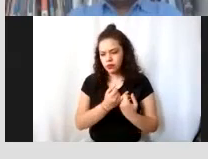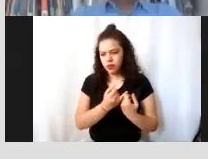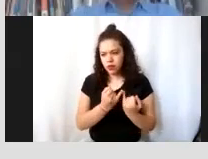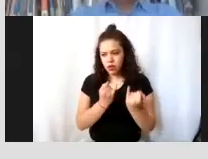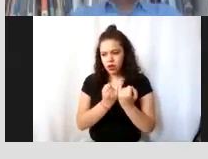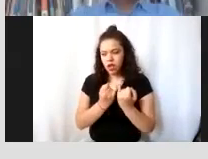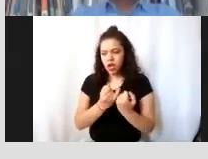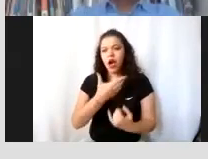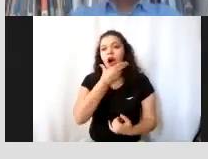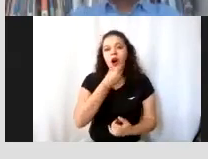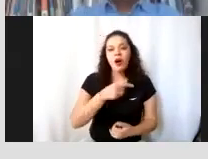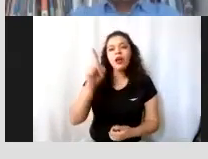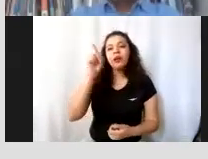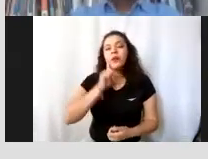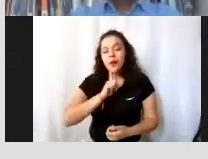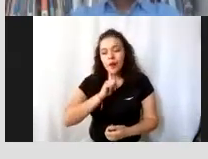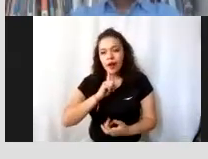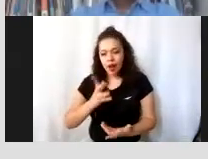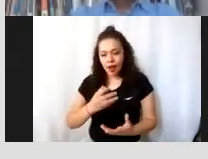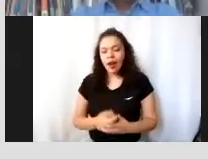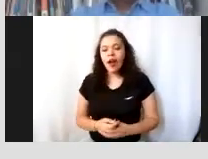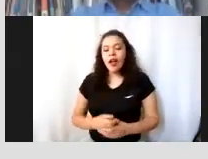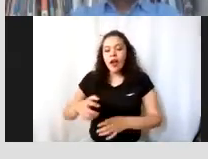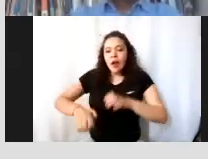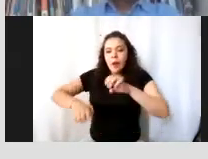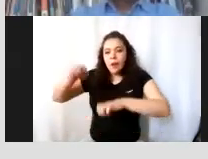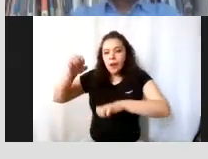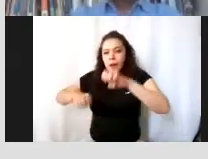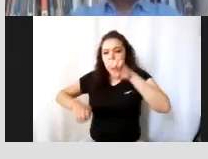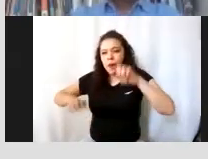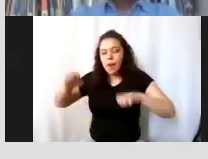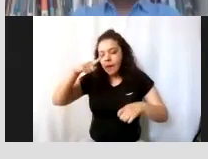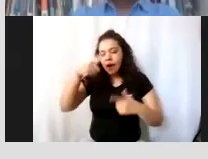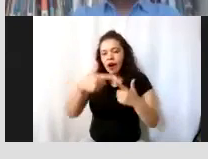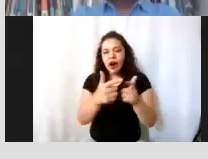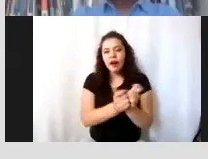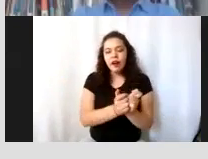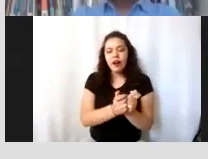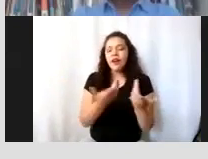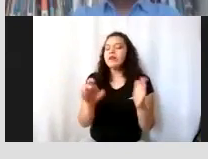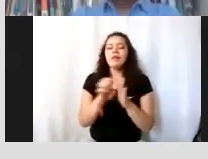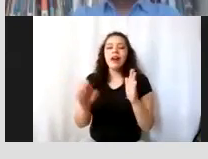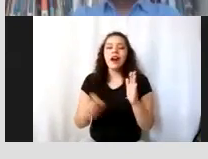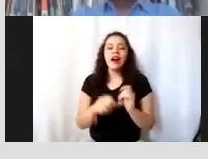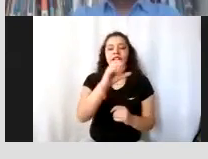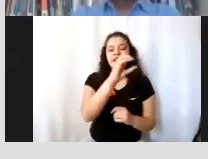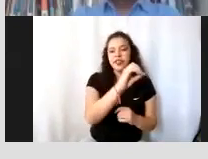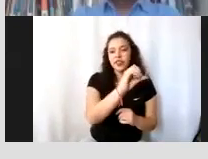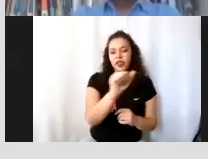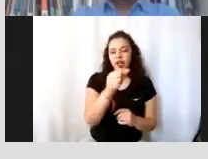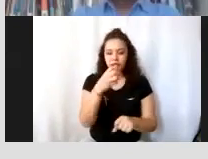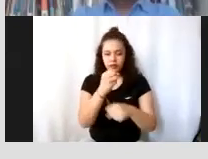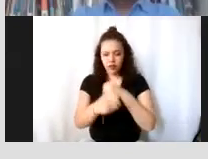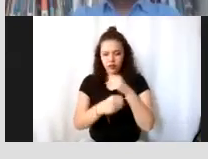género, las edades, pero igual como por grupos, es decir, de 0 a 3 años, de